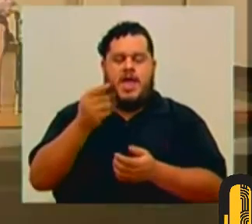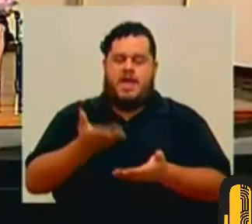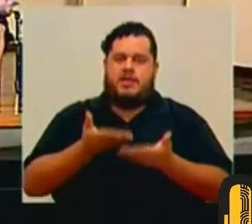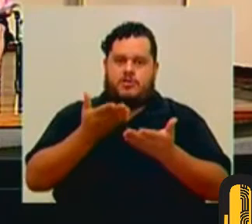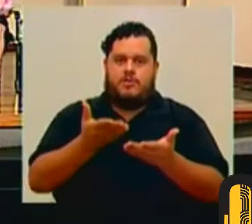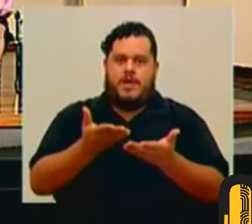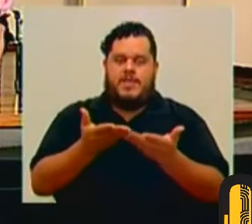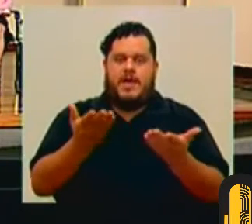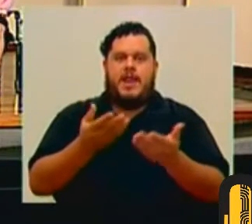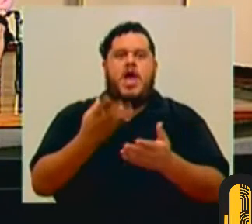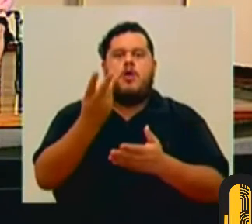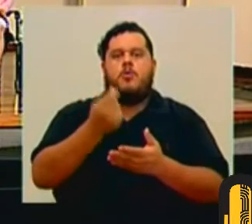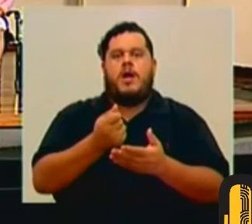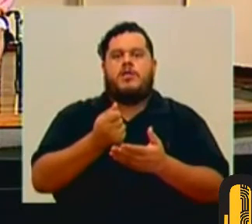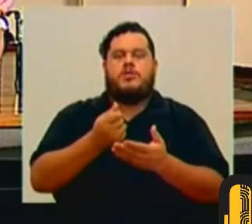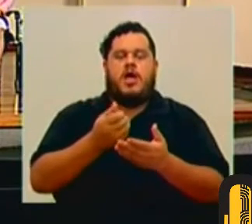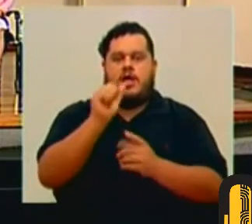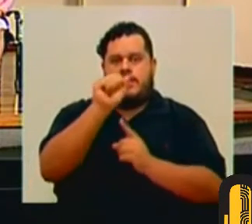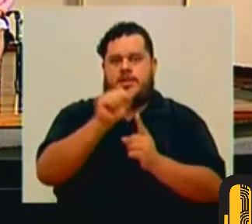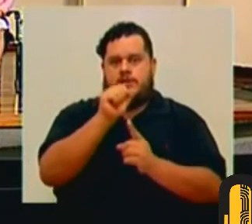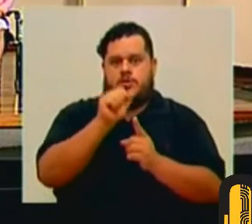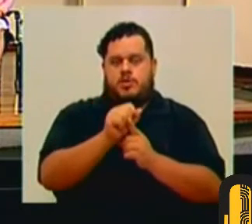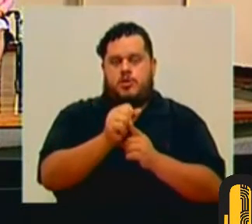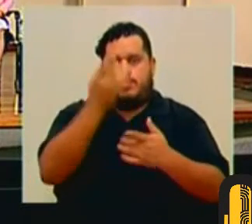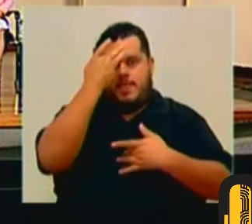Muy buenas tardes.